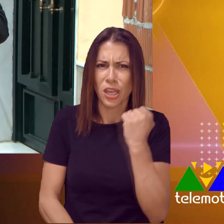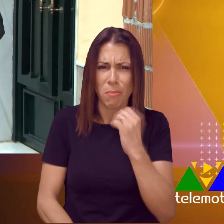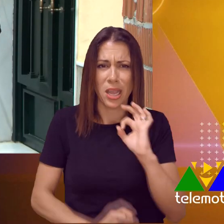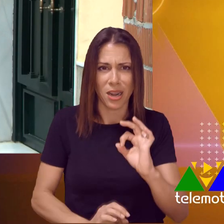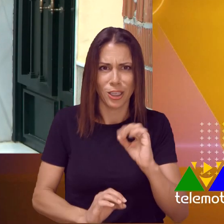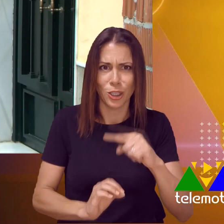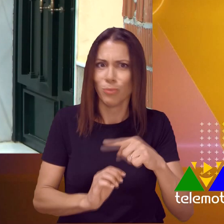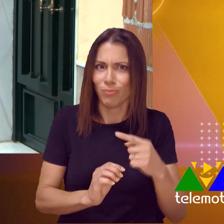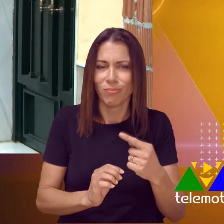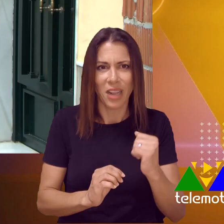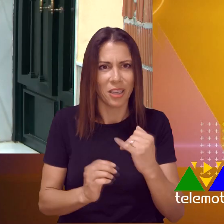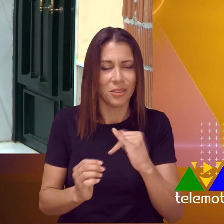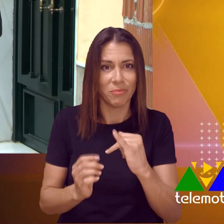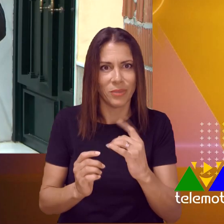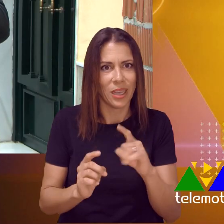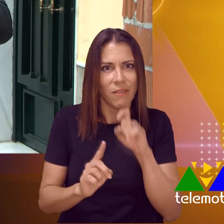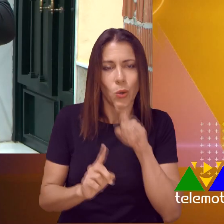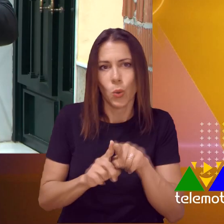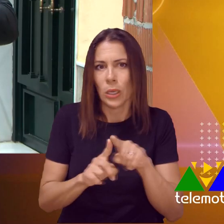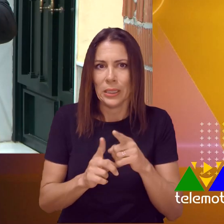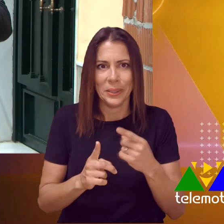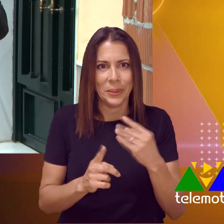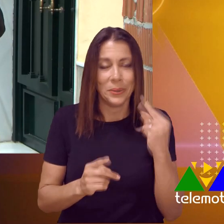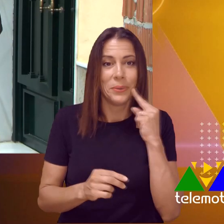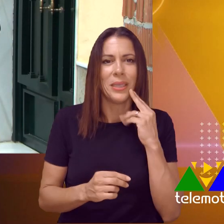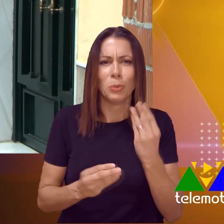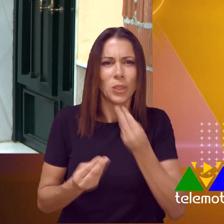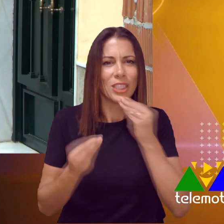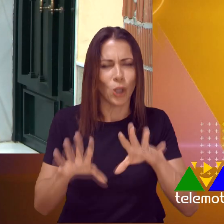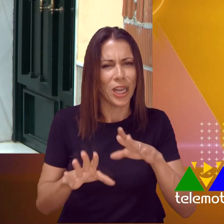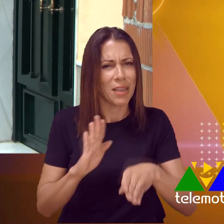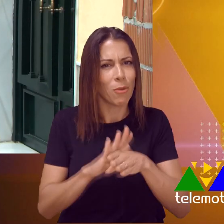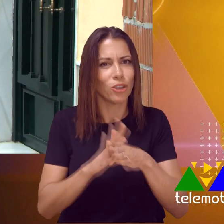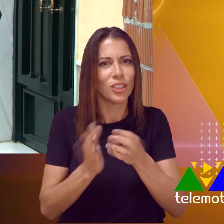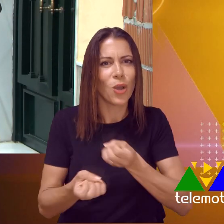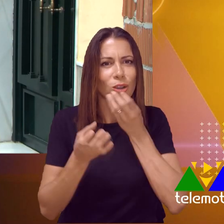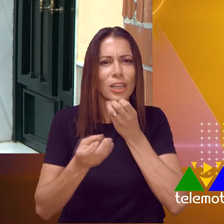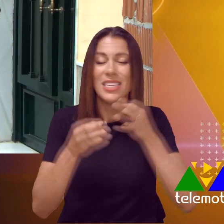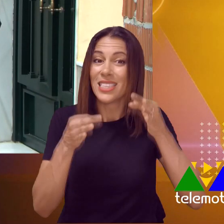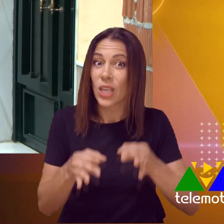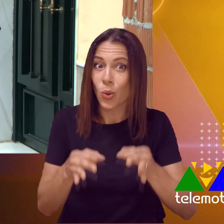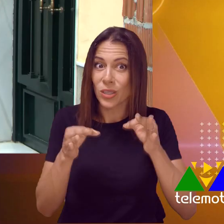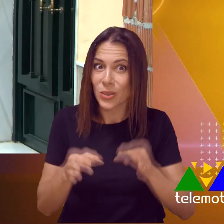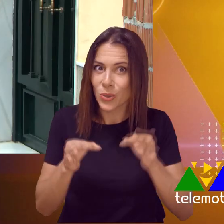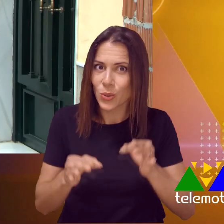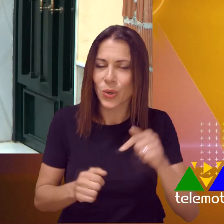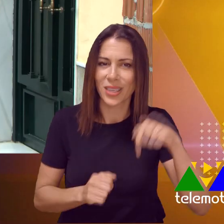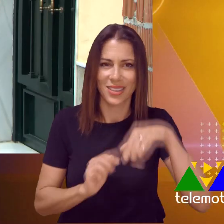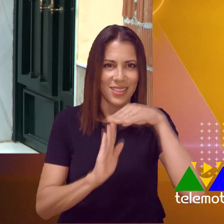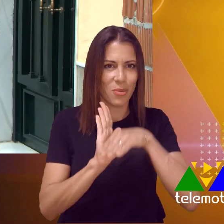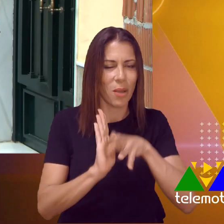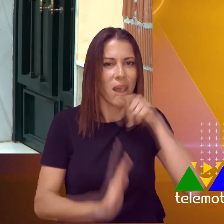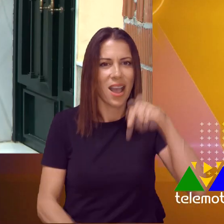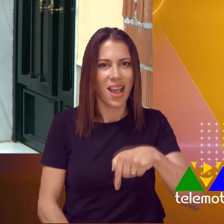poco escabrosos, y muchas más historias que vamos a seguir contándoles seguro en este programa, aquí en la